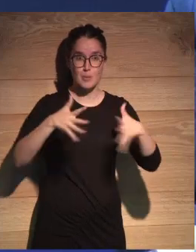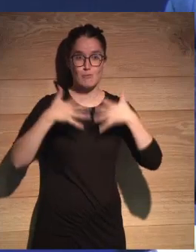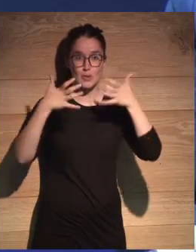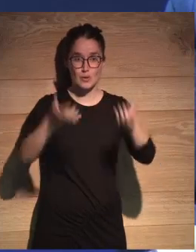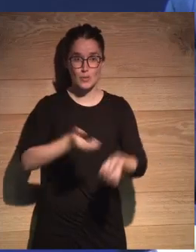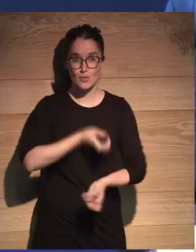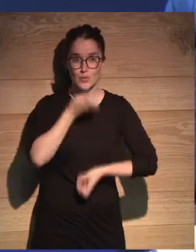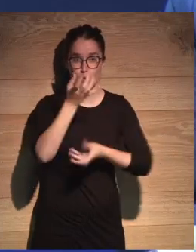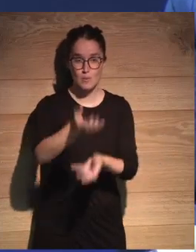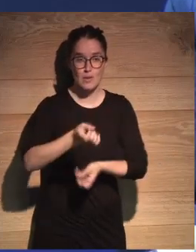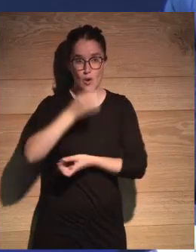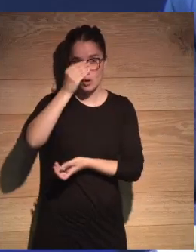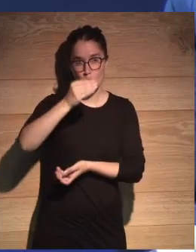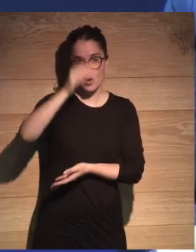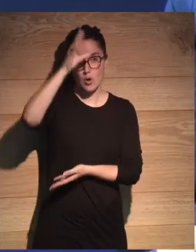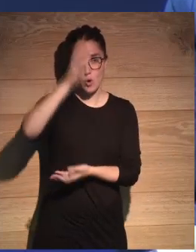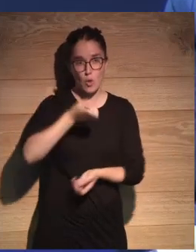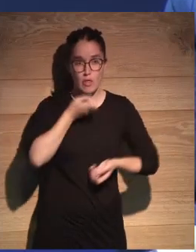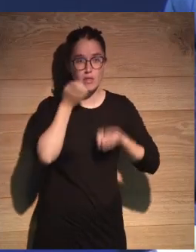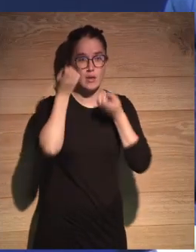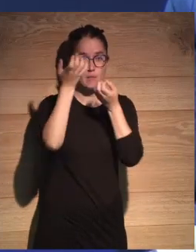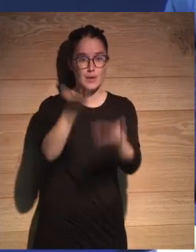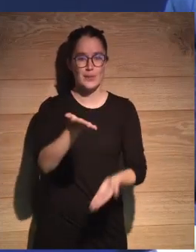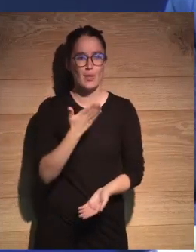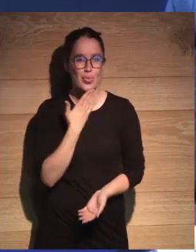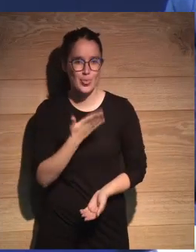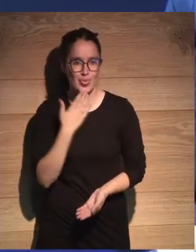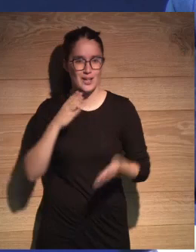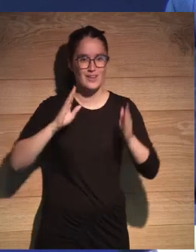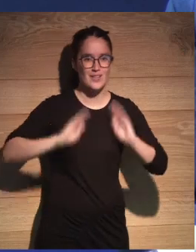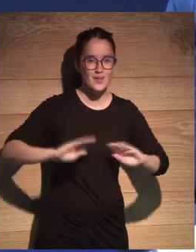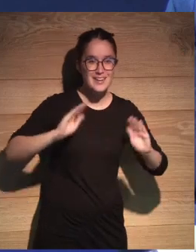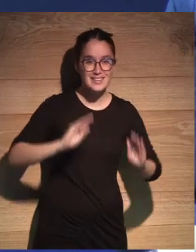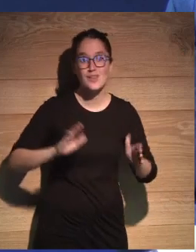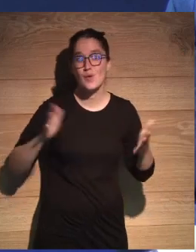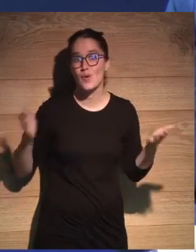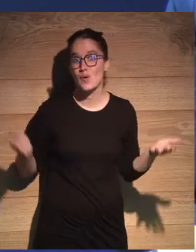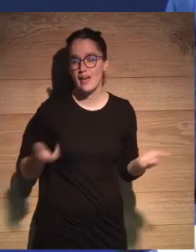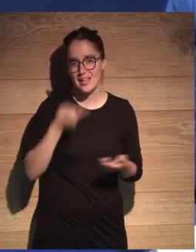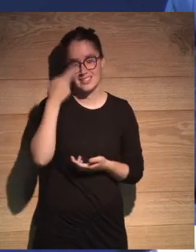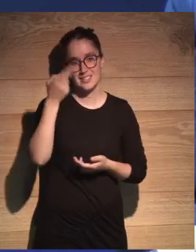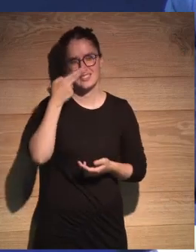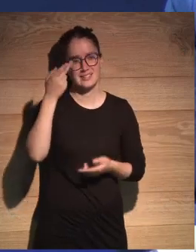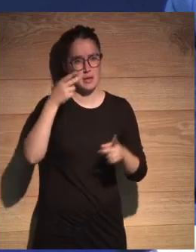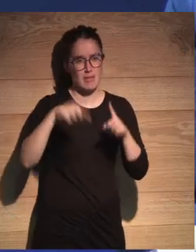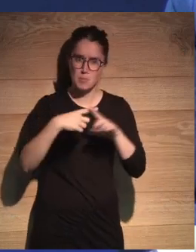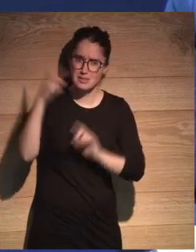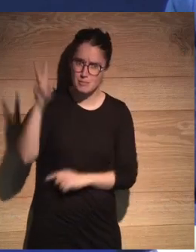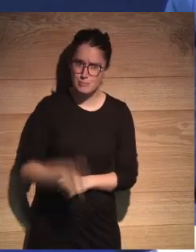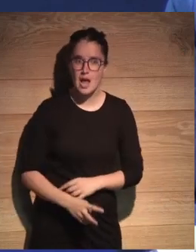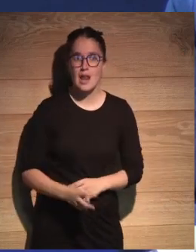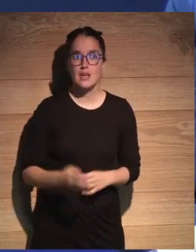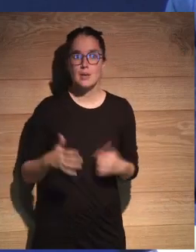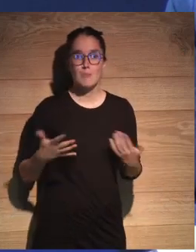e información y conocimiento entretenido, divertido y interesante y útil, ¿no?